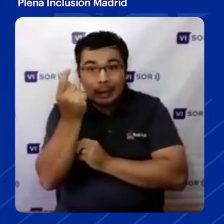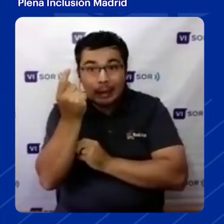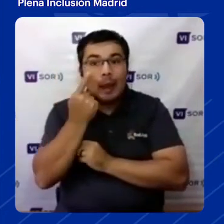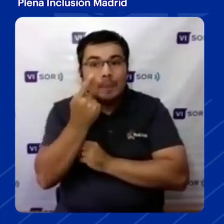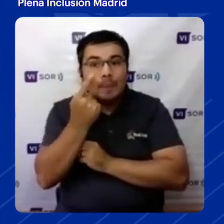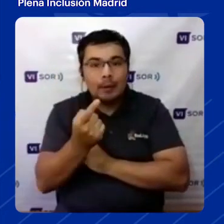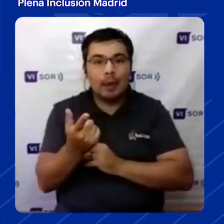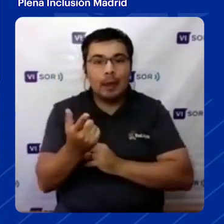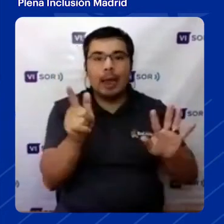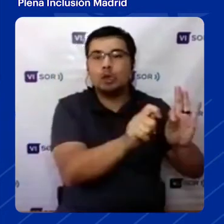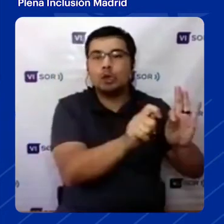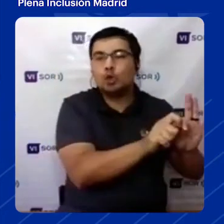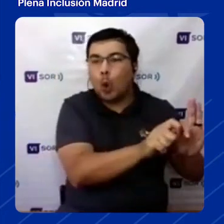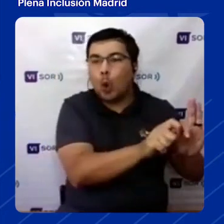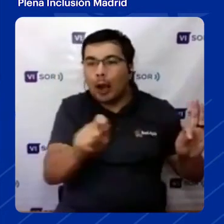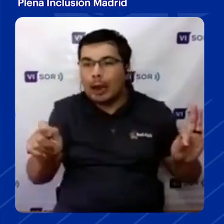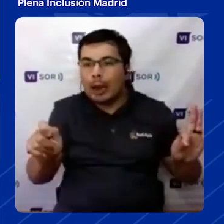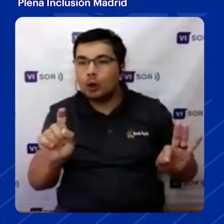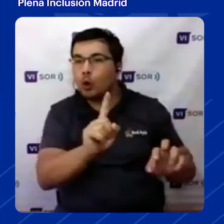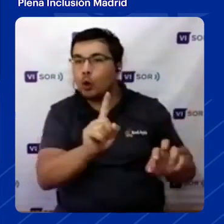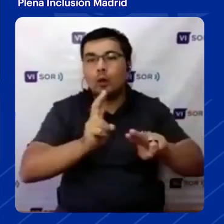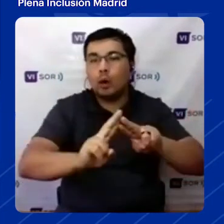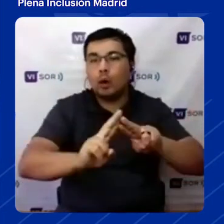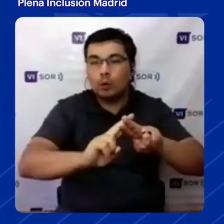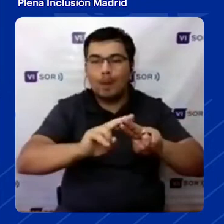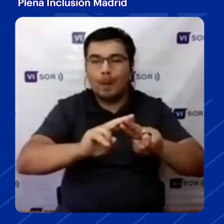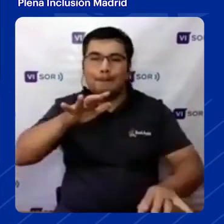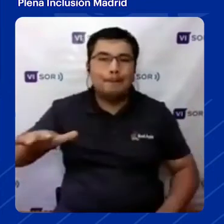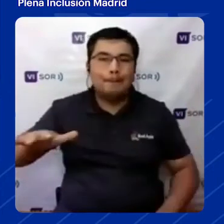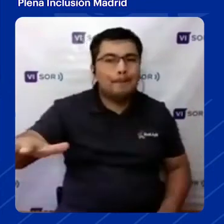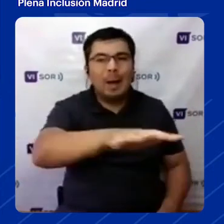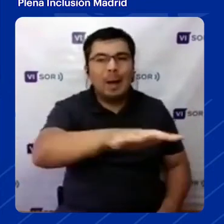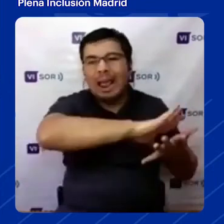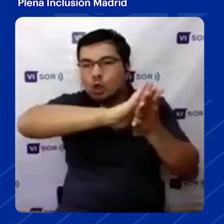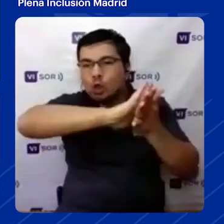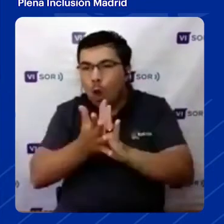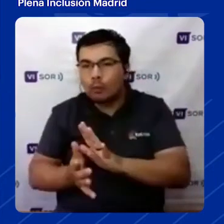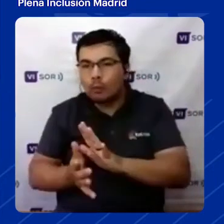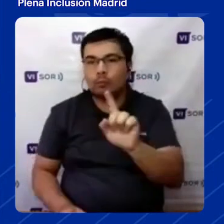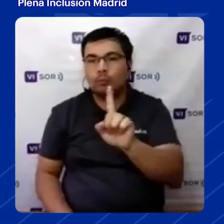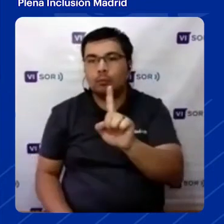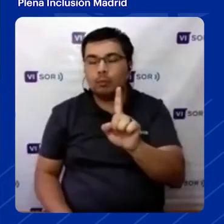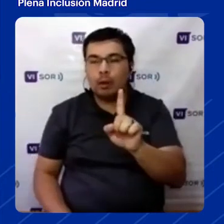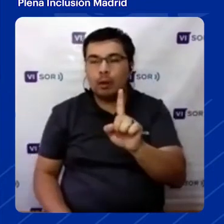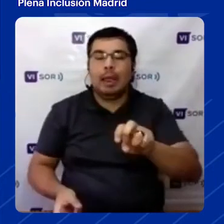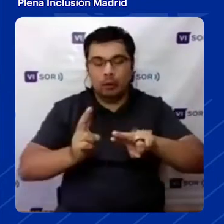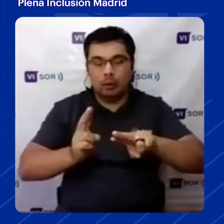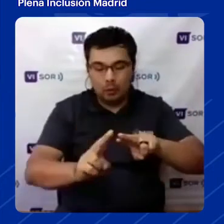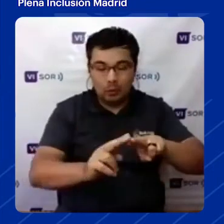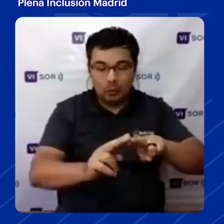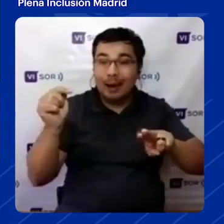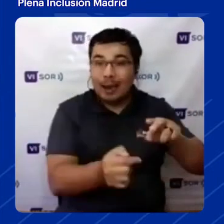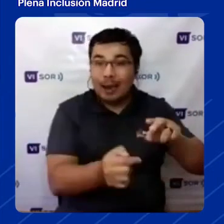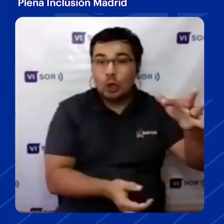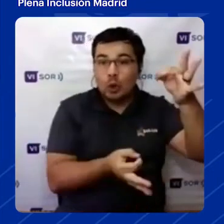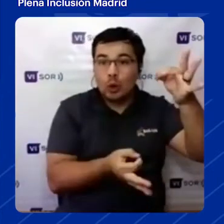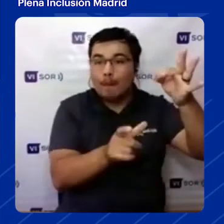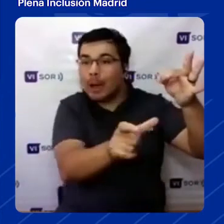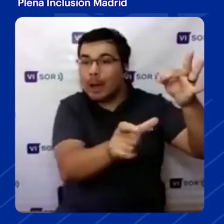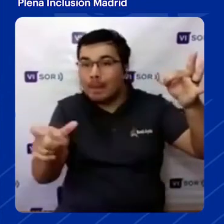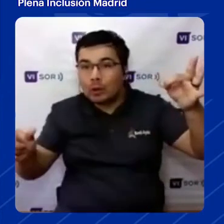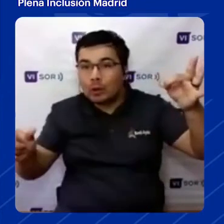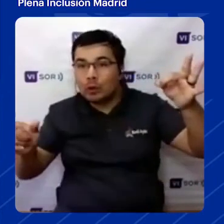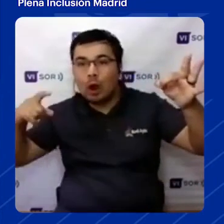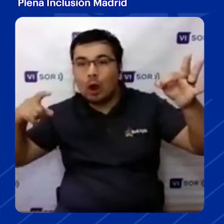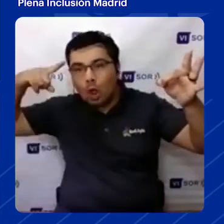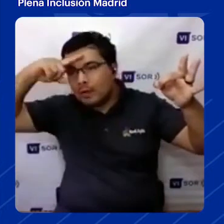una solución para toda la ciudadanía. Es una solución para personas con dificultades de comprensión lectora. Y esto lo subrayo porque